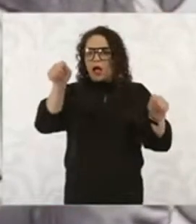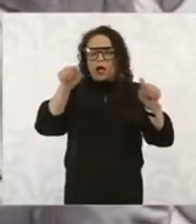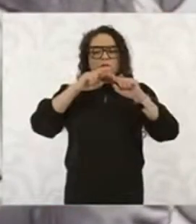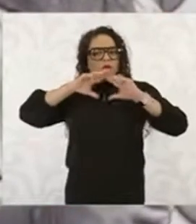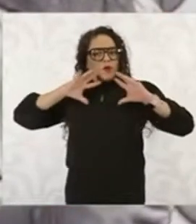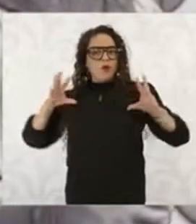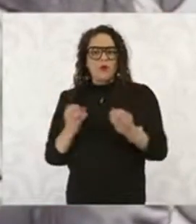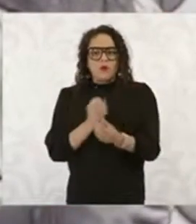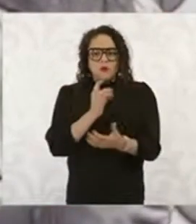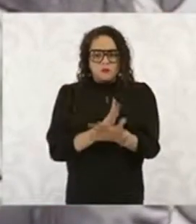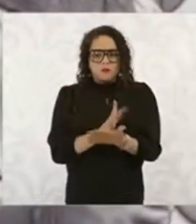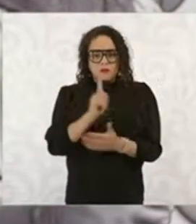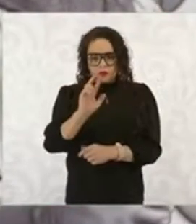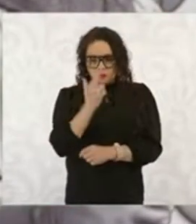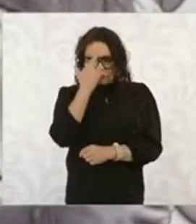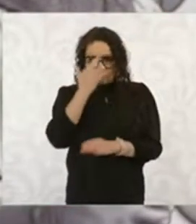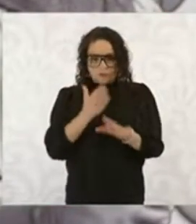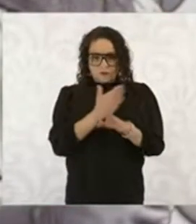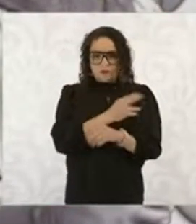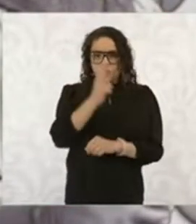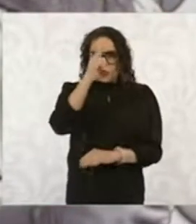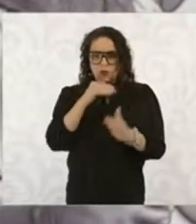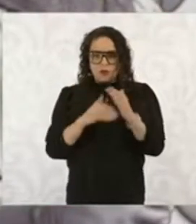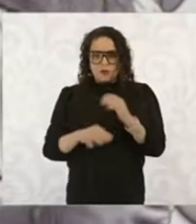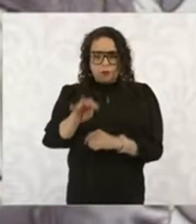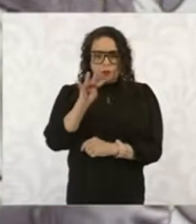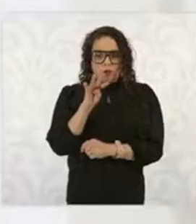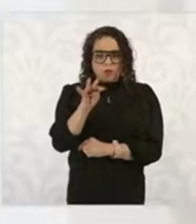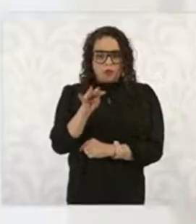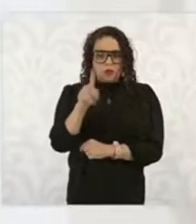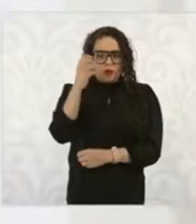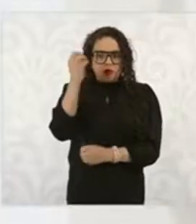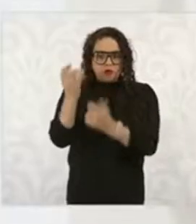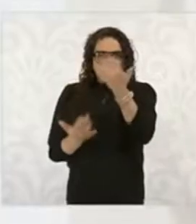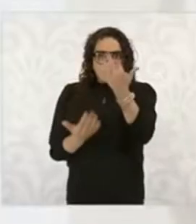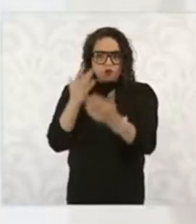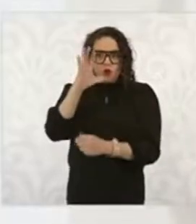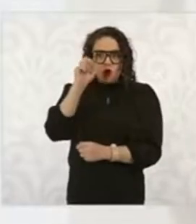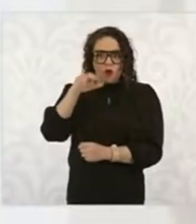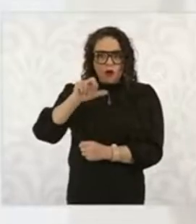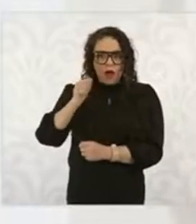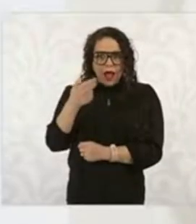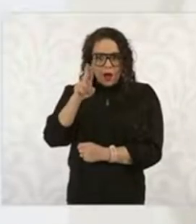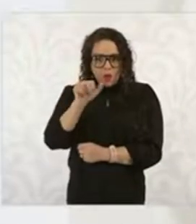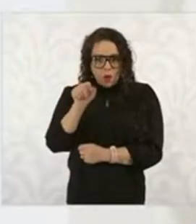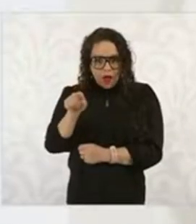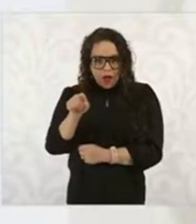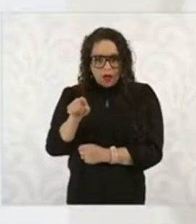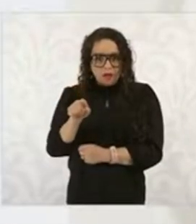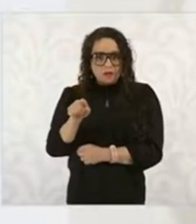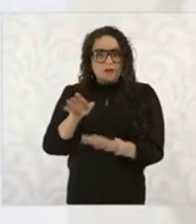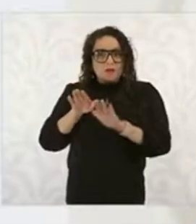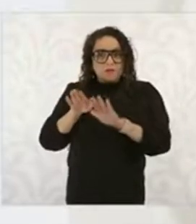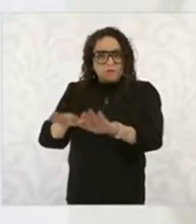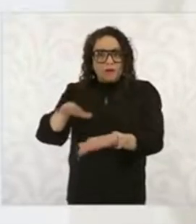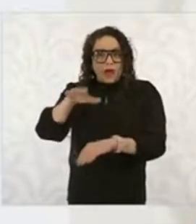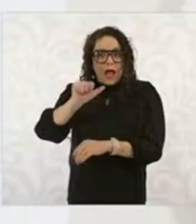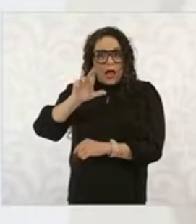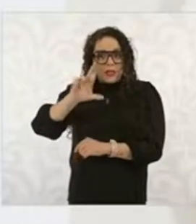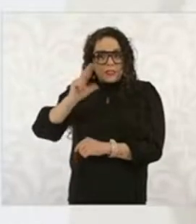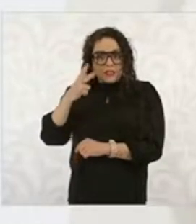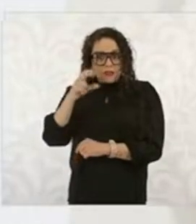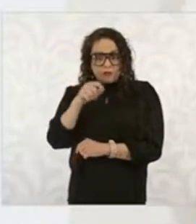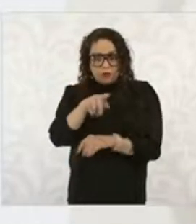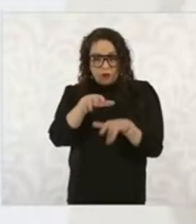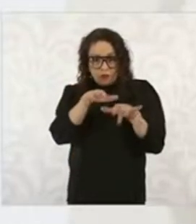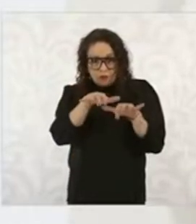incluso que en el 2019 se incendió uno de los pisos de la Conagua, justamente donde se guardaban los archivos, que nunca